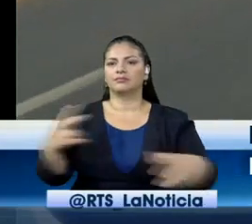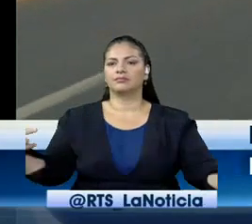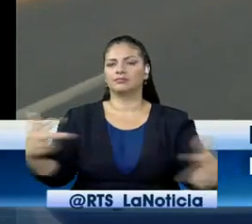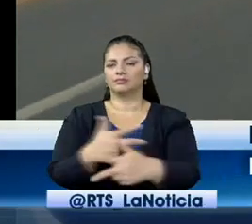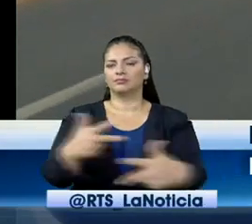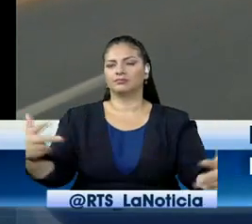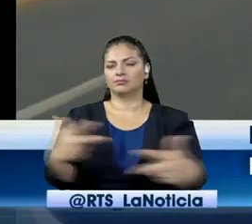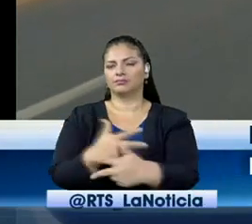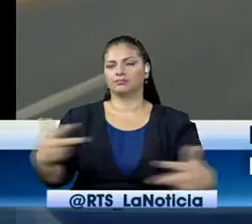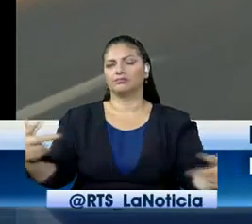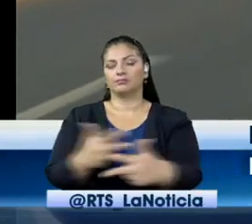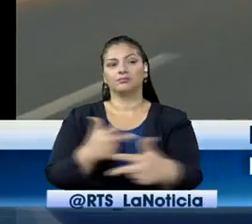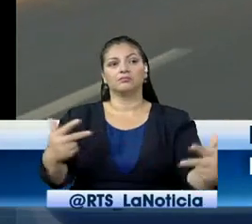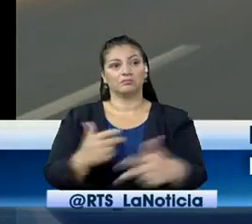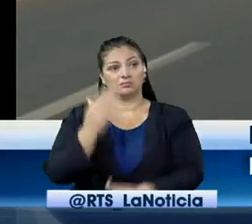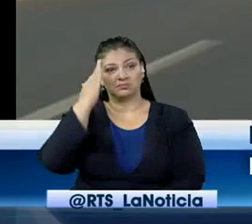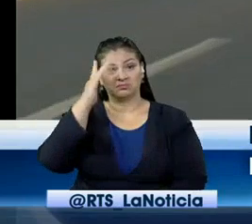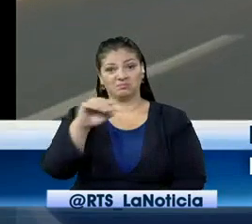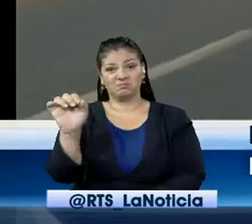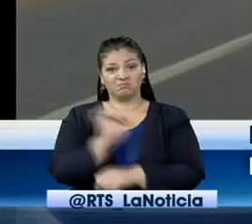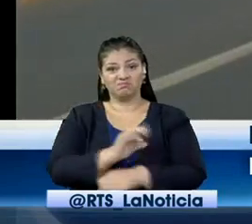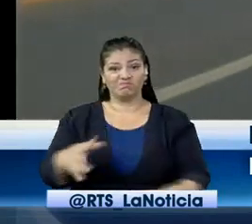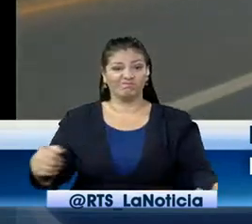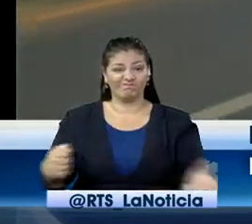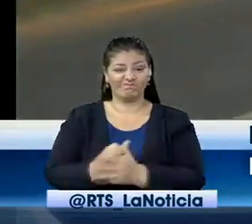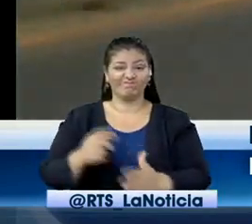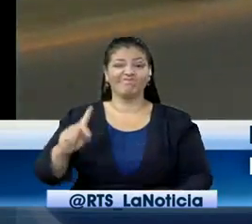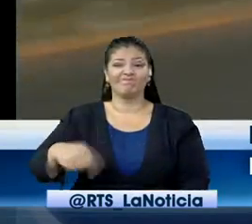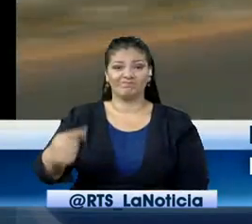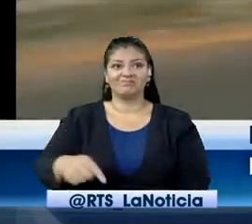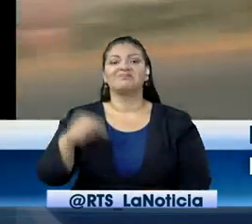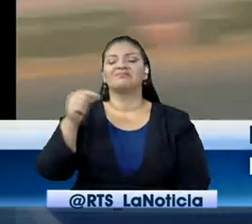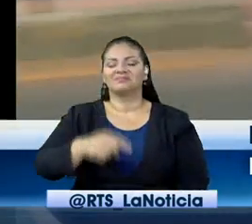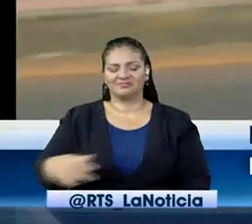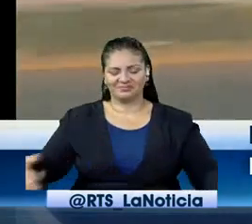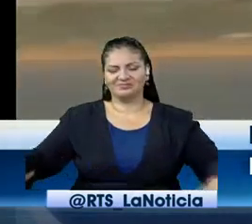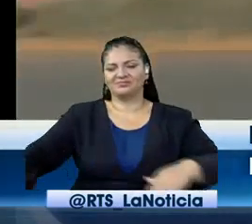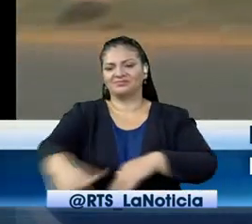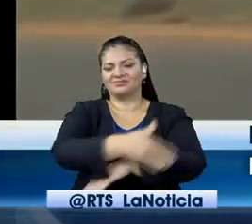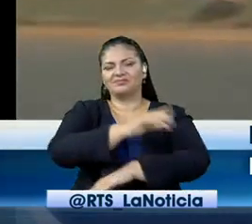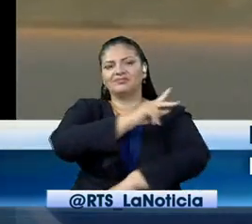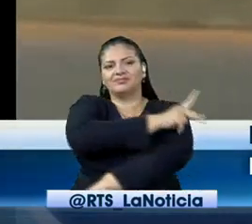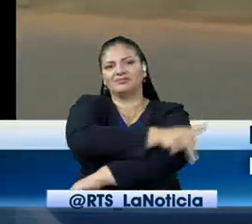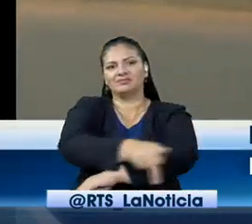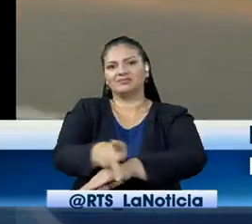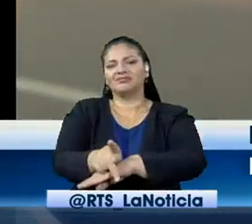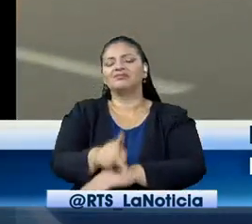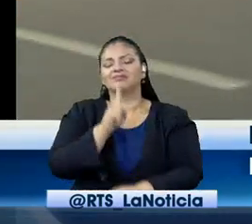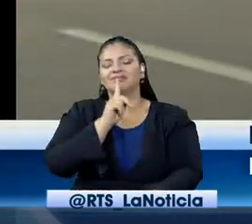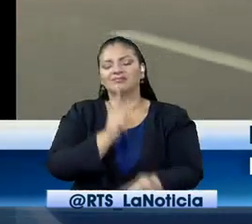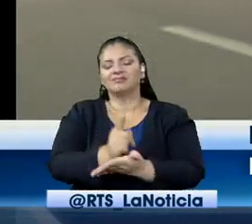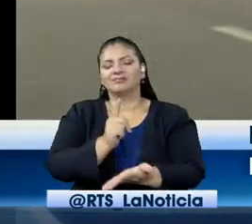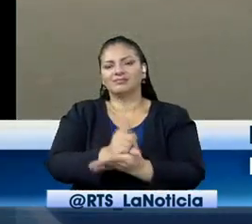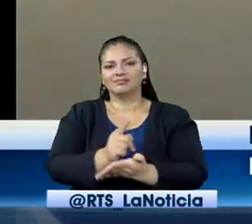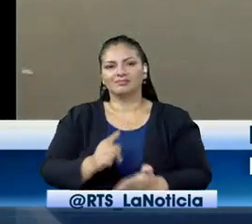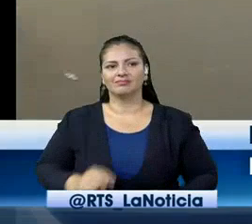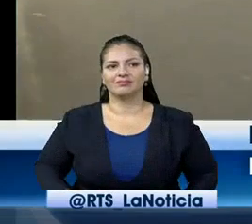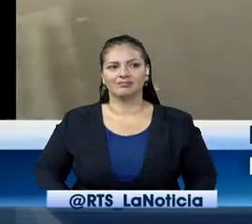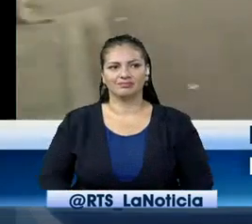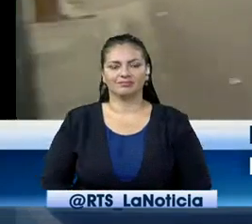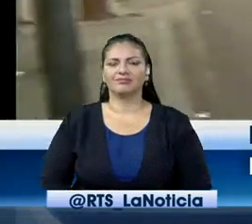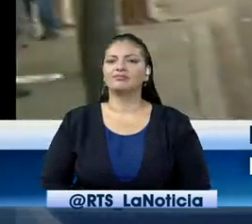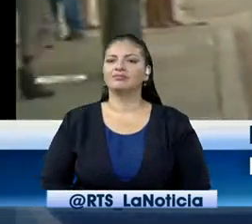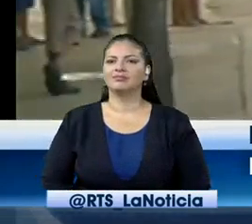registran accidentes de tránsito. Y si pensó en la vía perimetral, pues le acertó, le atinó. Estamos en la vía perimetral,